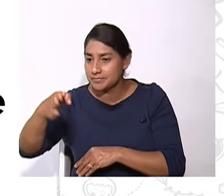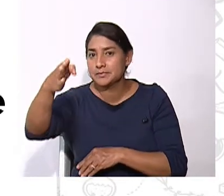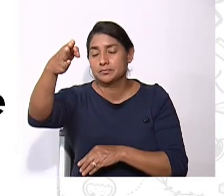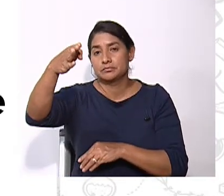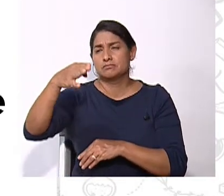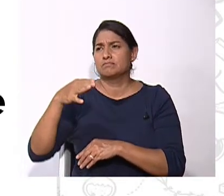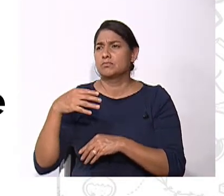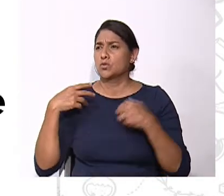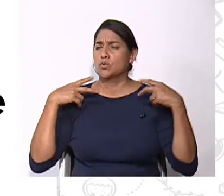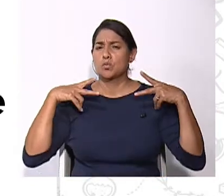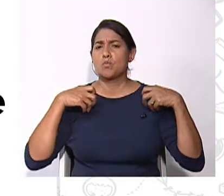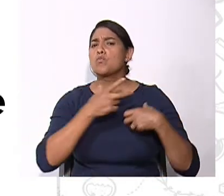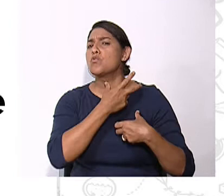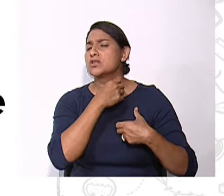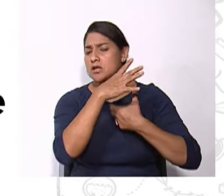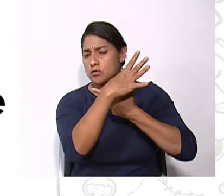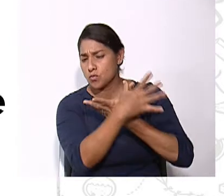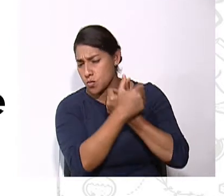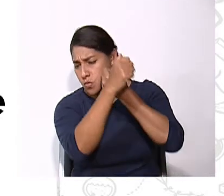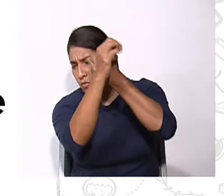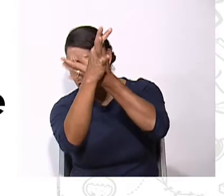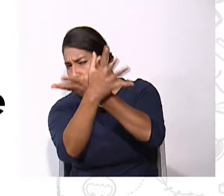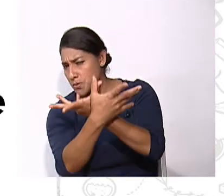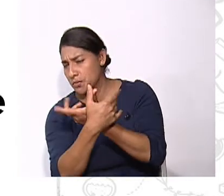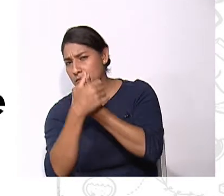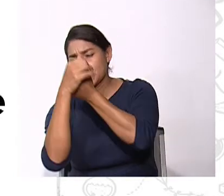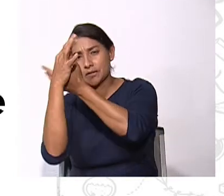Los murciélagos vuelan.